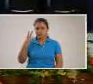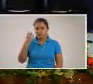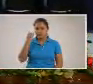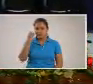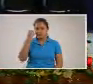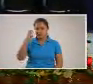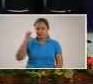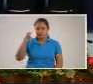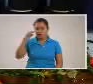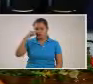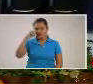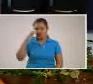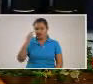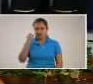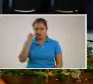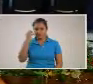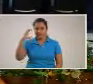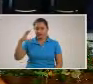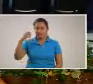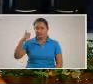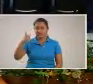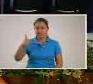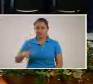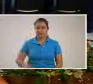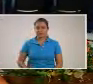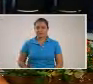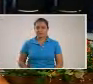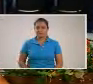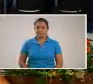de Chernóbil. Chernóbil es territorio